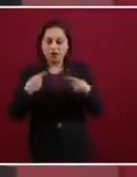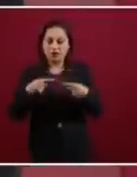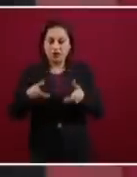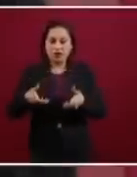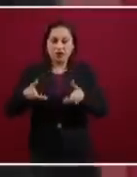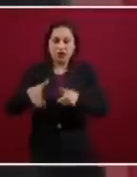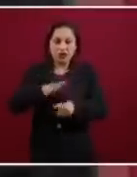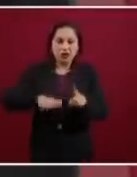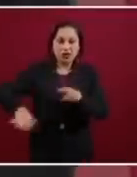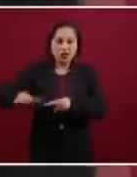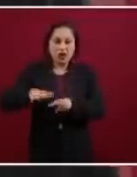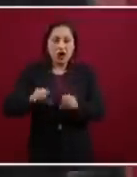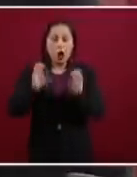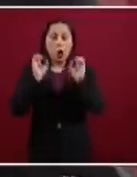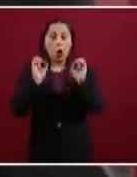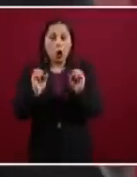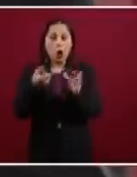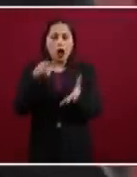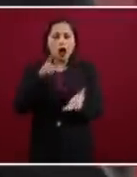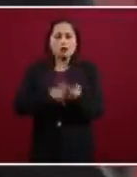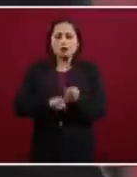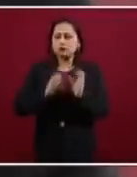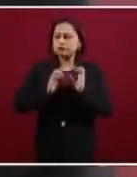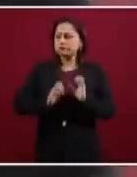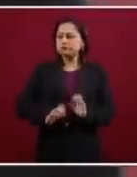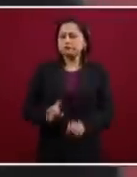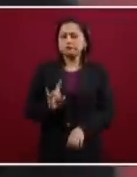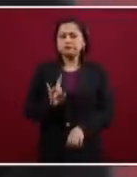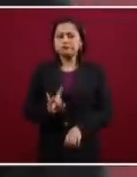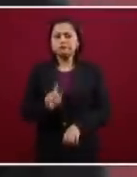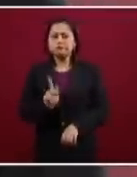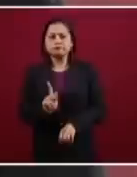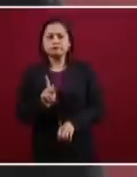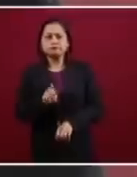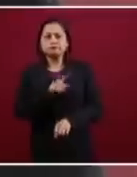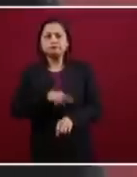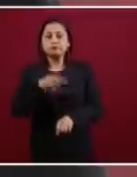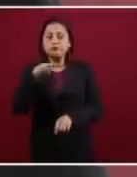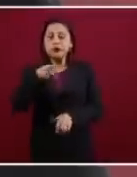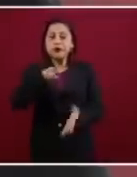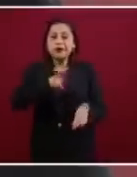entonces si ya no hay ninguna posibilidad de salir adelante